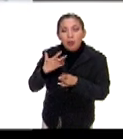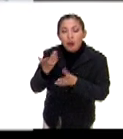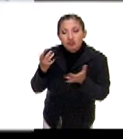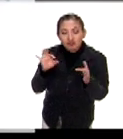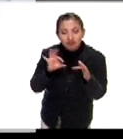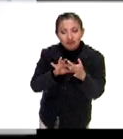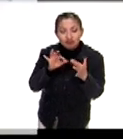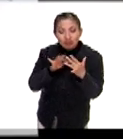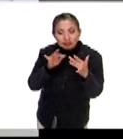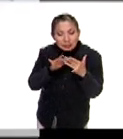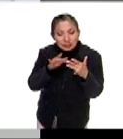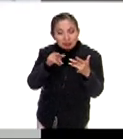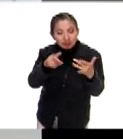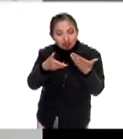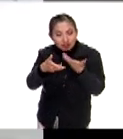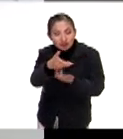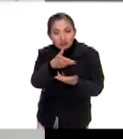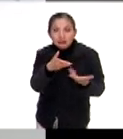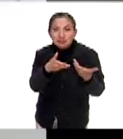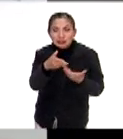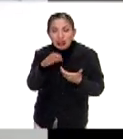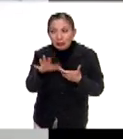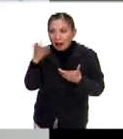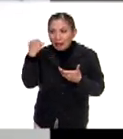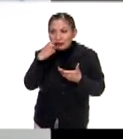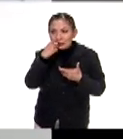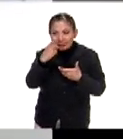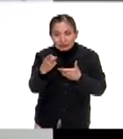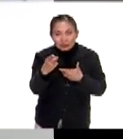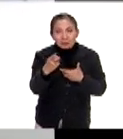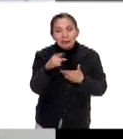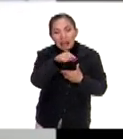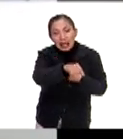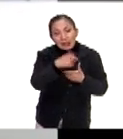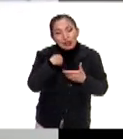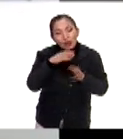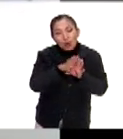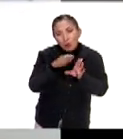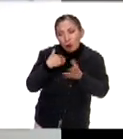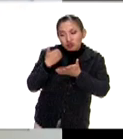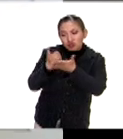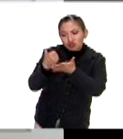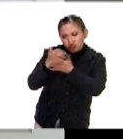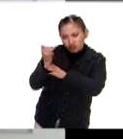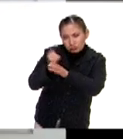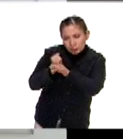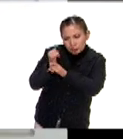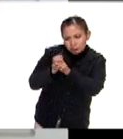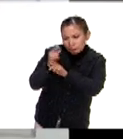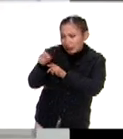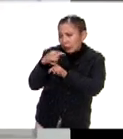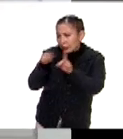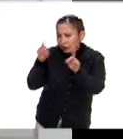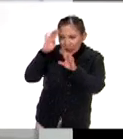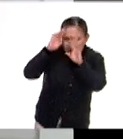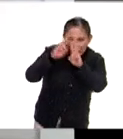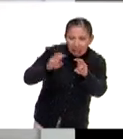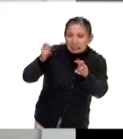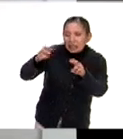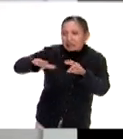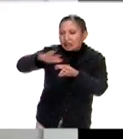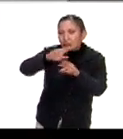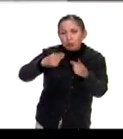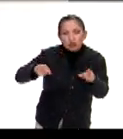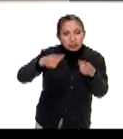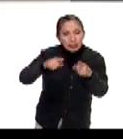conductores, y porque ya, como habíamos platicado, él estaba haciendo una investigación o una serie de reflexiones en torno a la